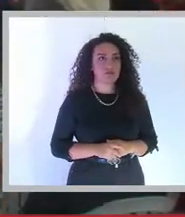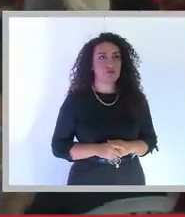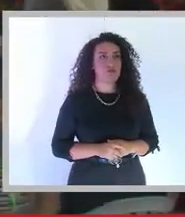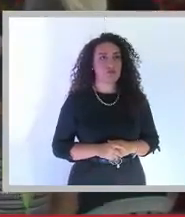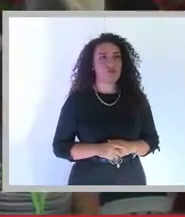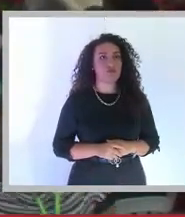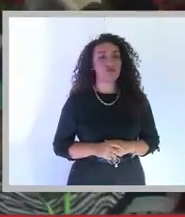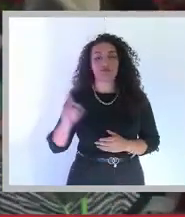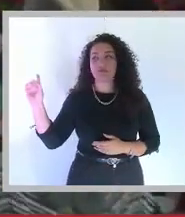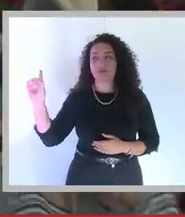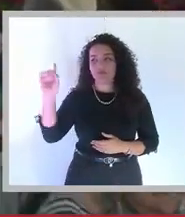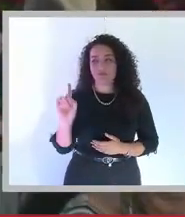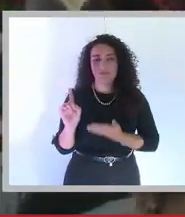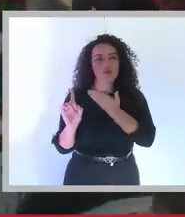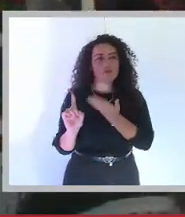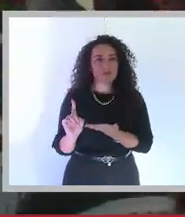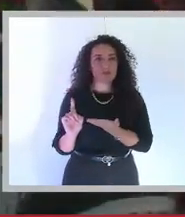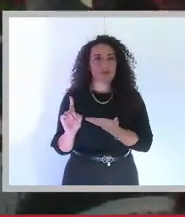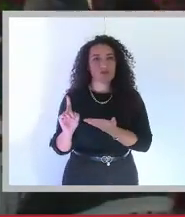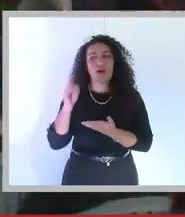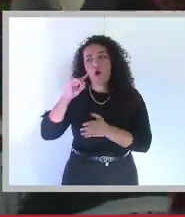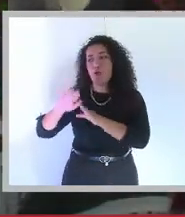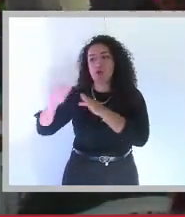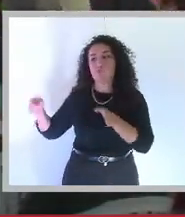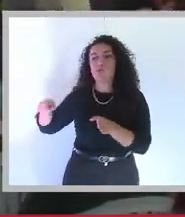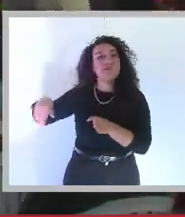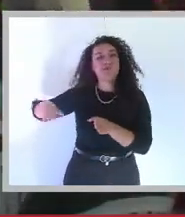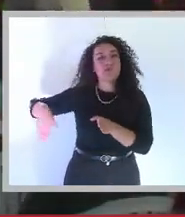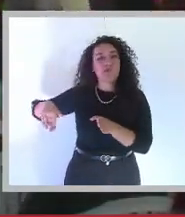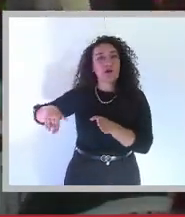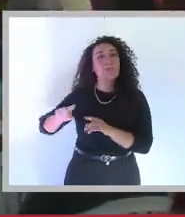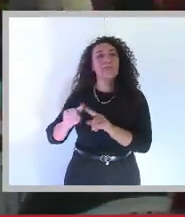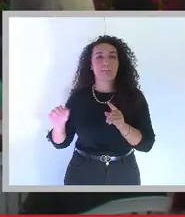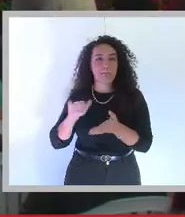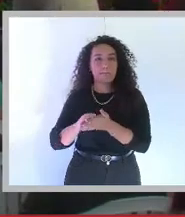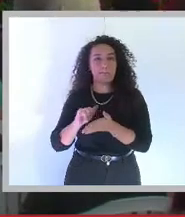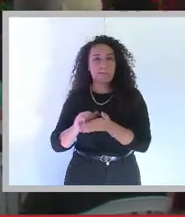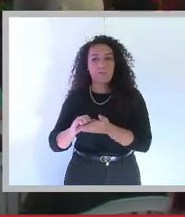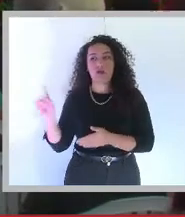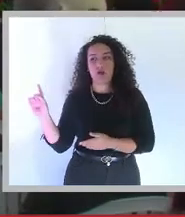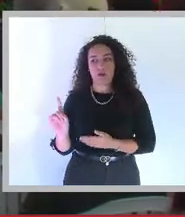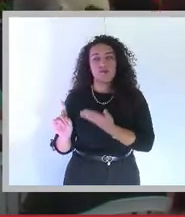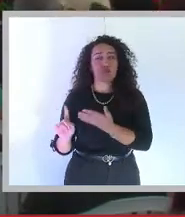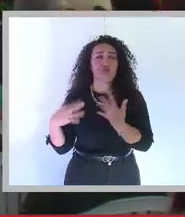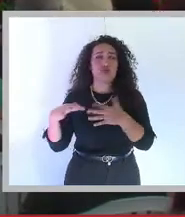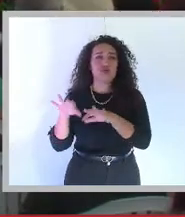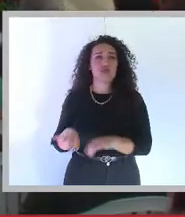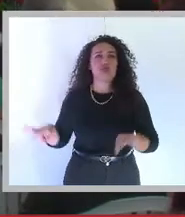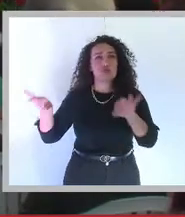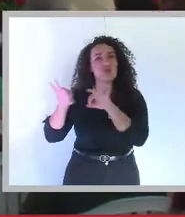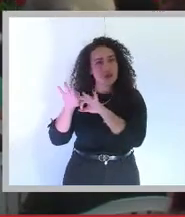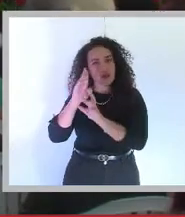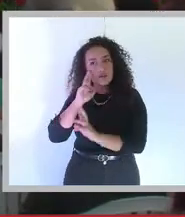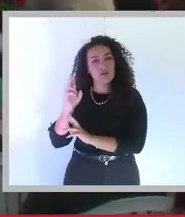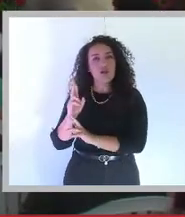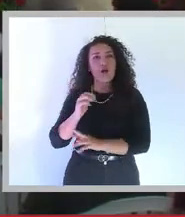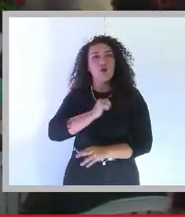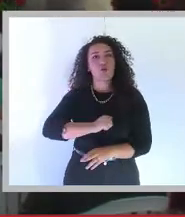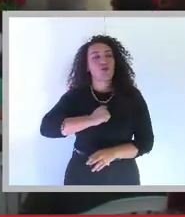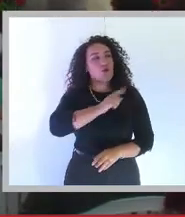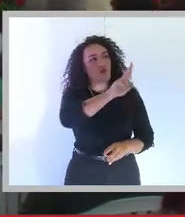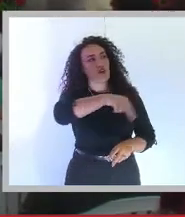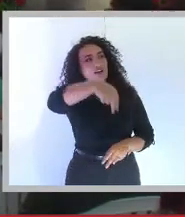Está también aquí, no está aquí en la mesa, pero igualmente muy importante, le pedimos de pie para darle